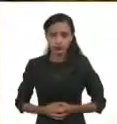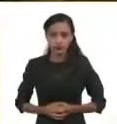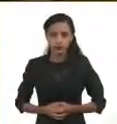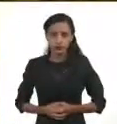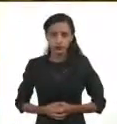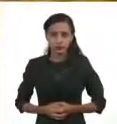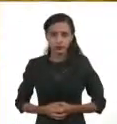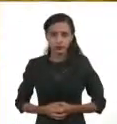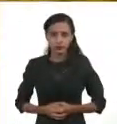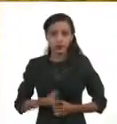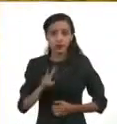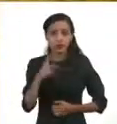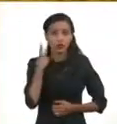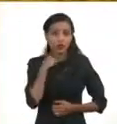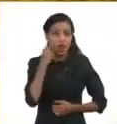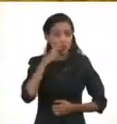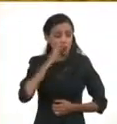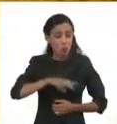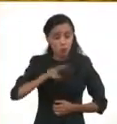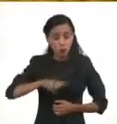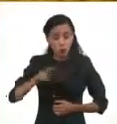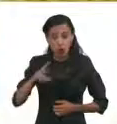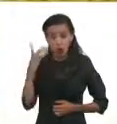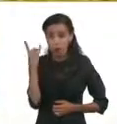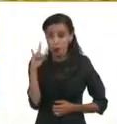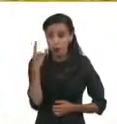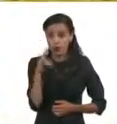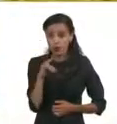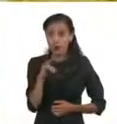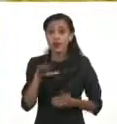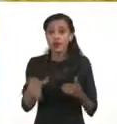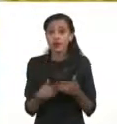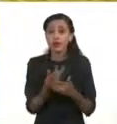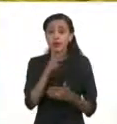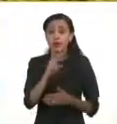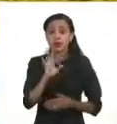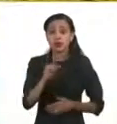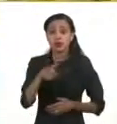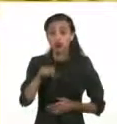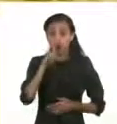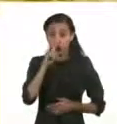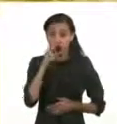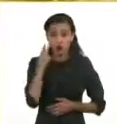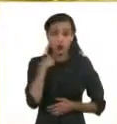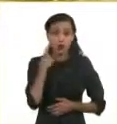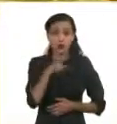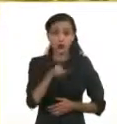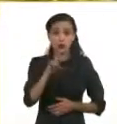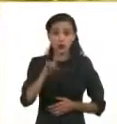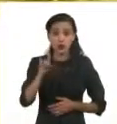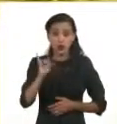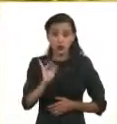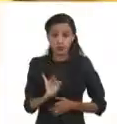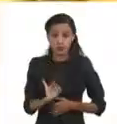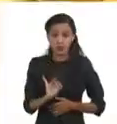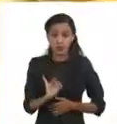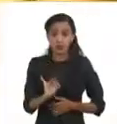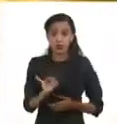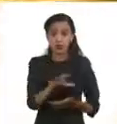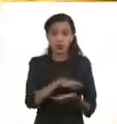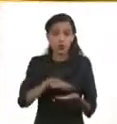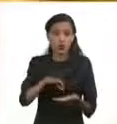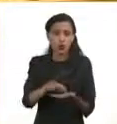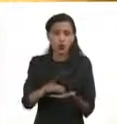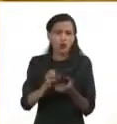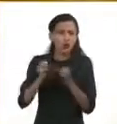Luego de 2 años de búsqueda en Valle Grande, Bolivia, el 28 de junio de 1997, en una pista